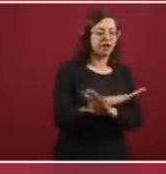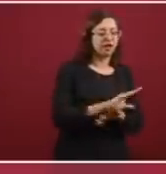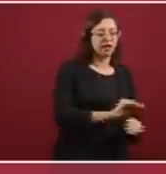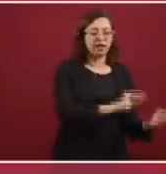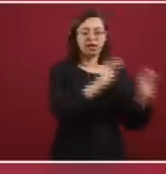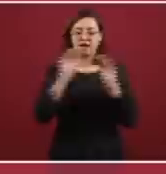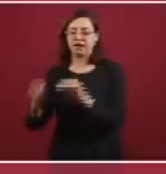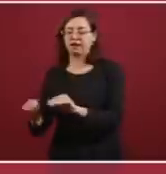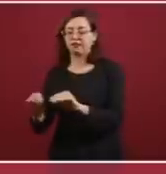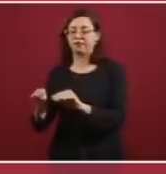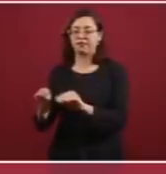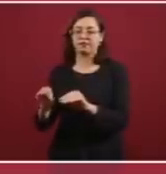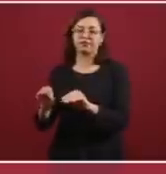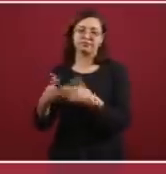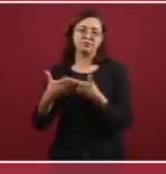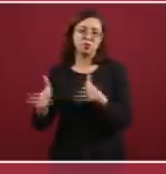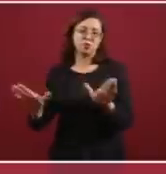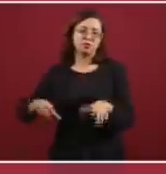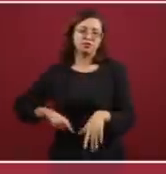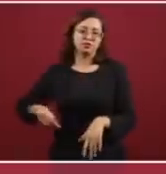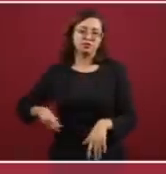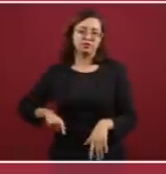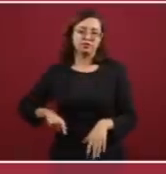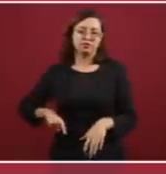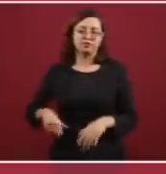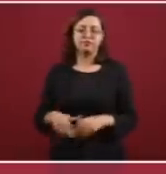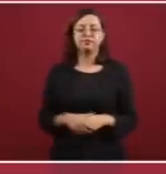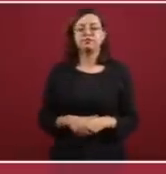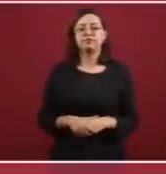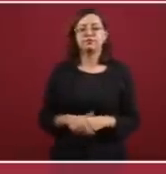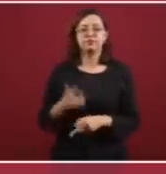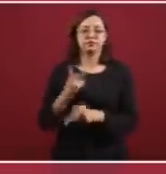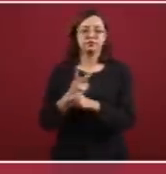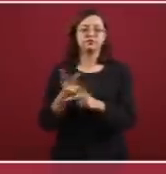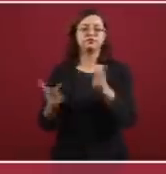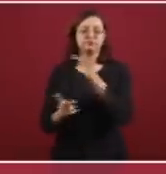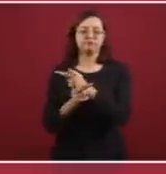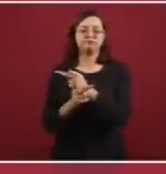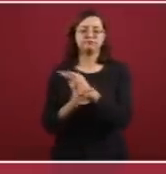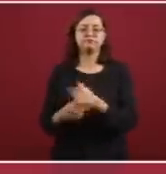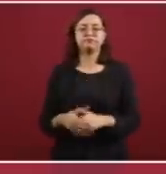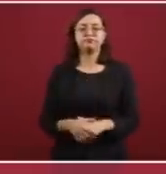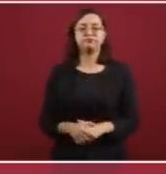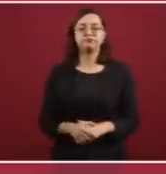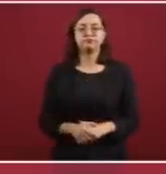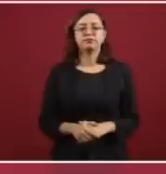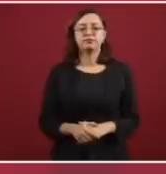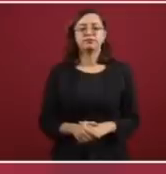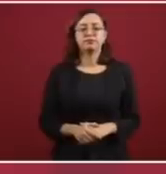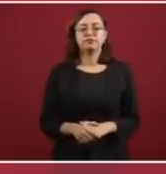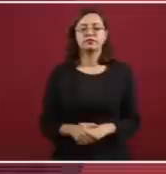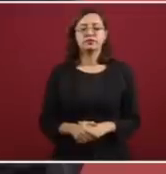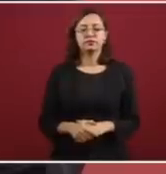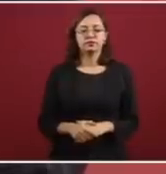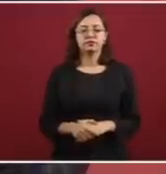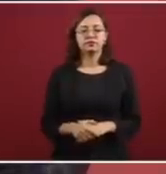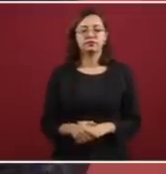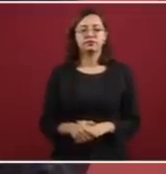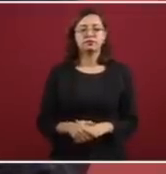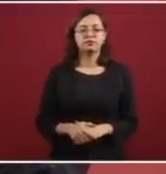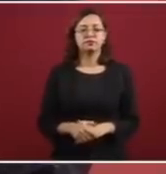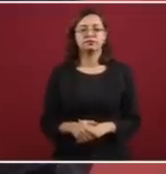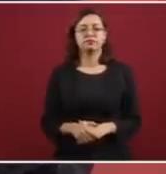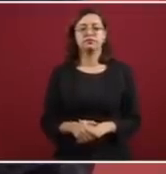ingreso en escuelas públicas, en el nivel medio superior. Tenemos que